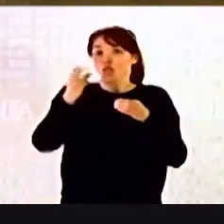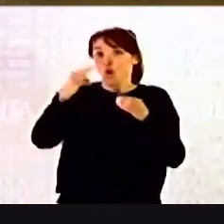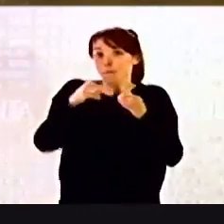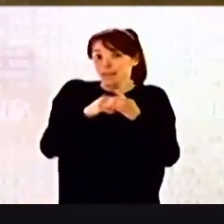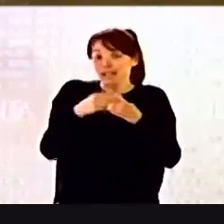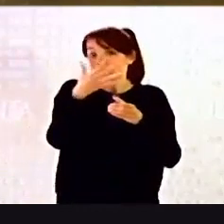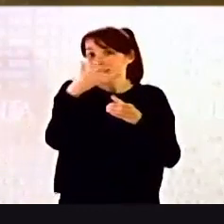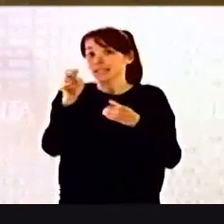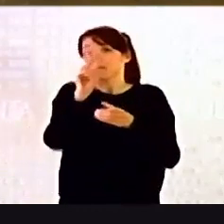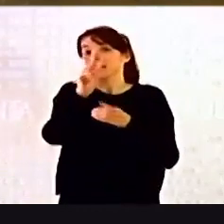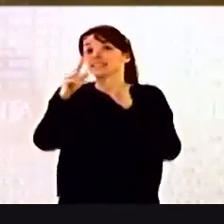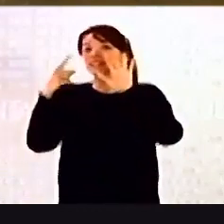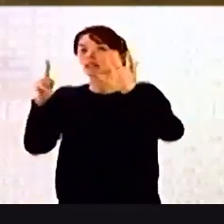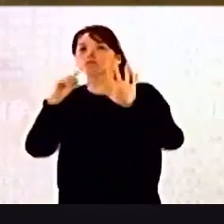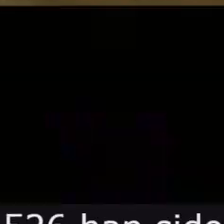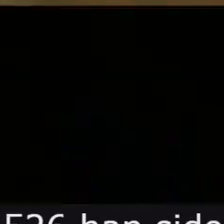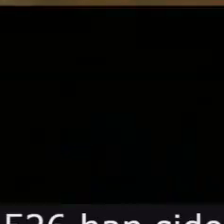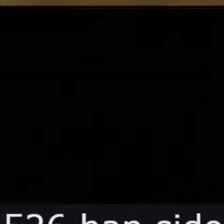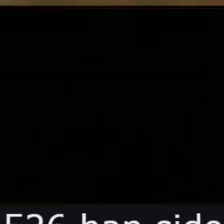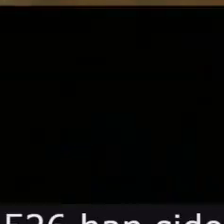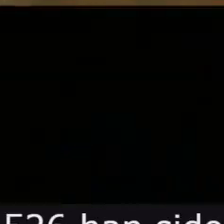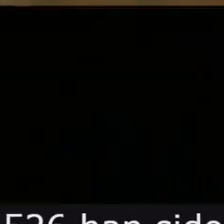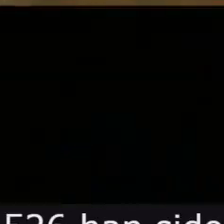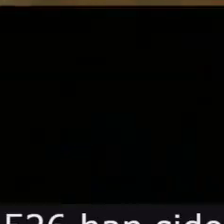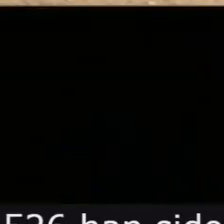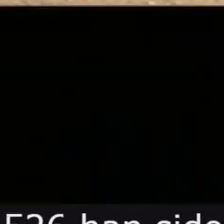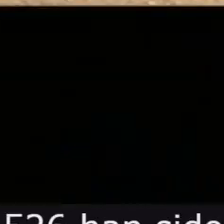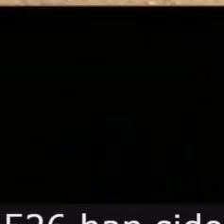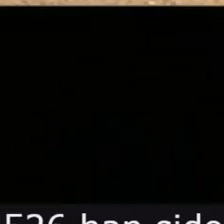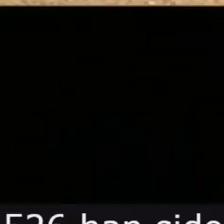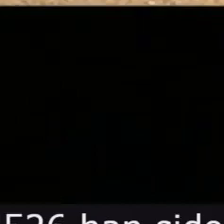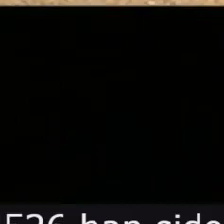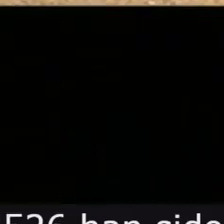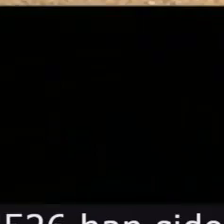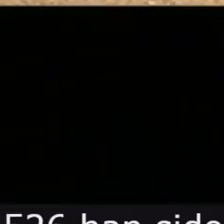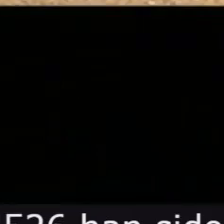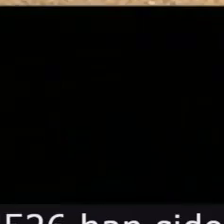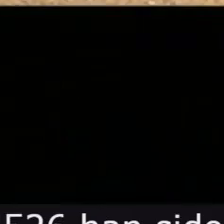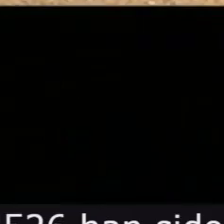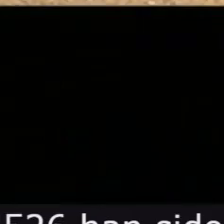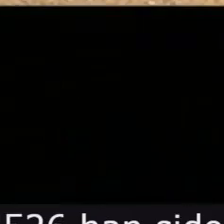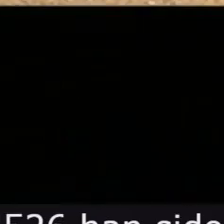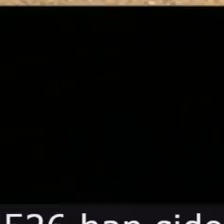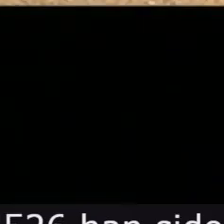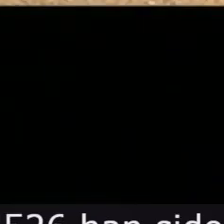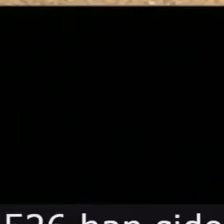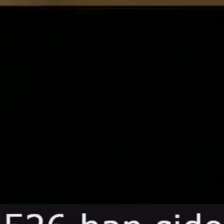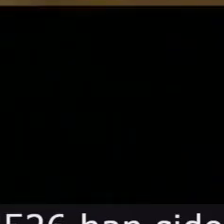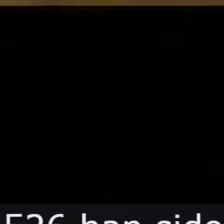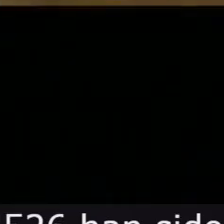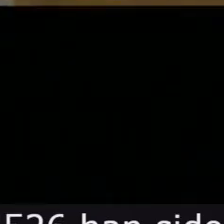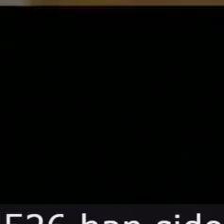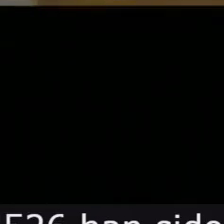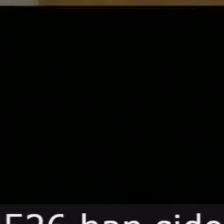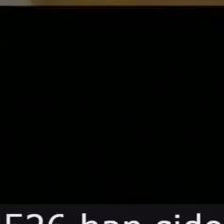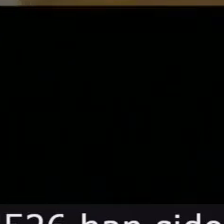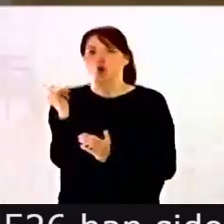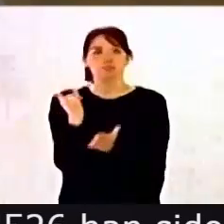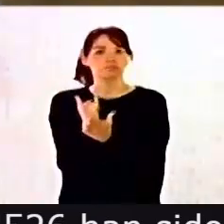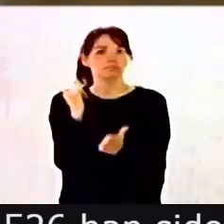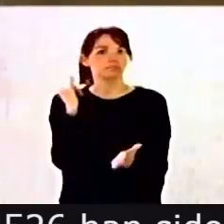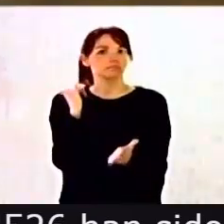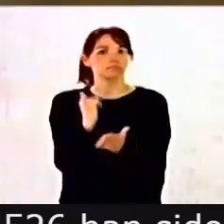2.526 han sido diagnosticados por técnicas que se conocen como de PCR, el patrón oro, la técnica de